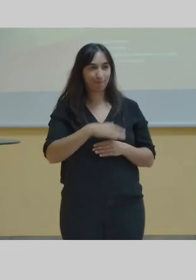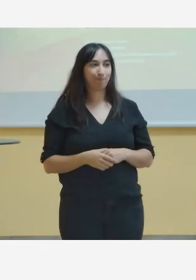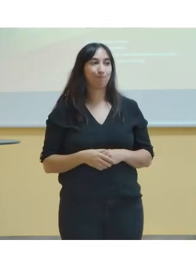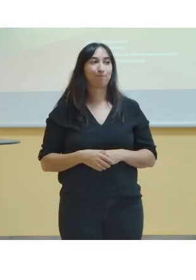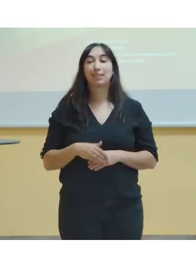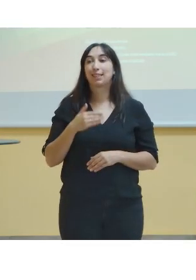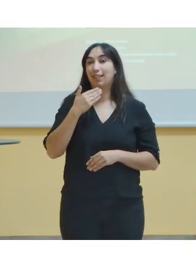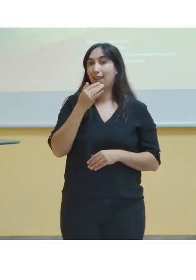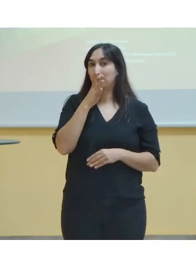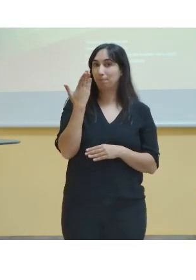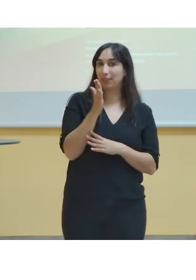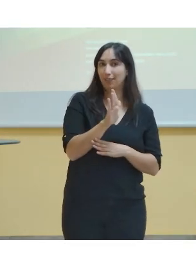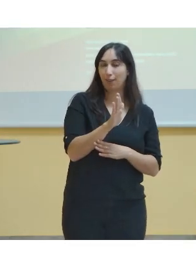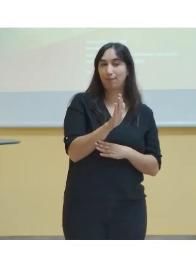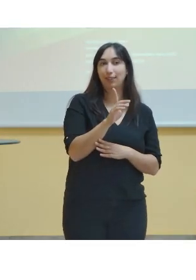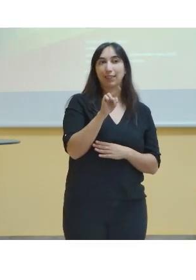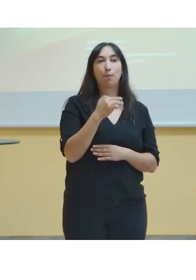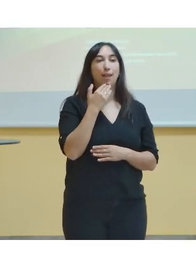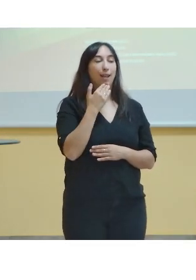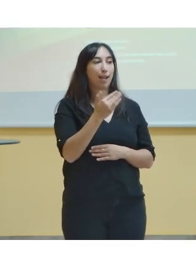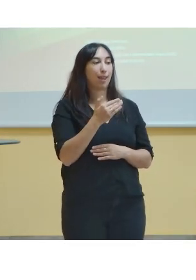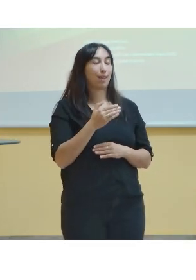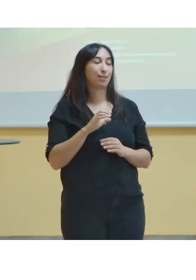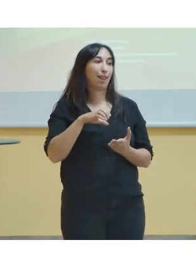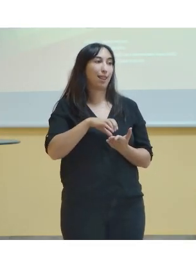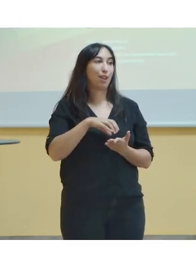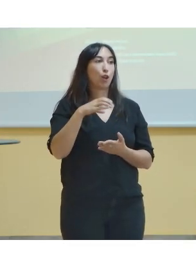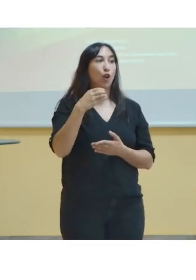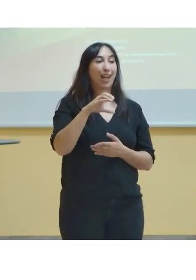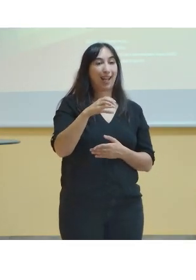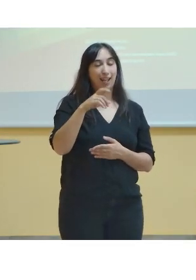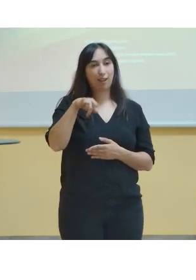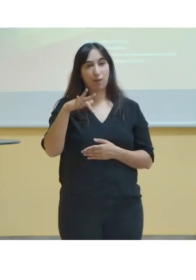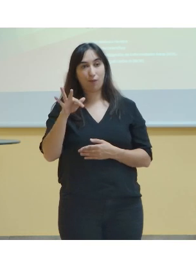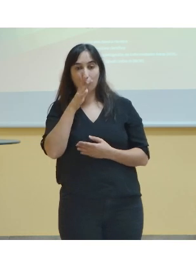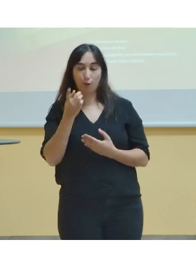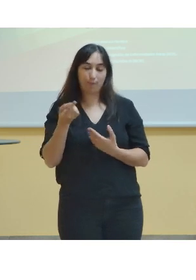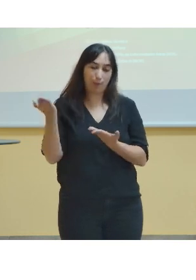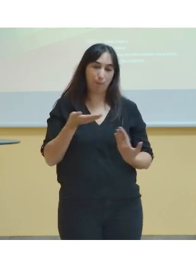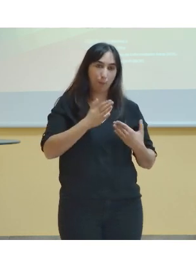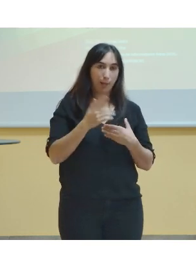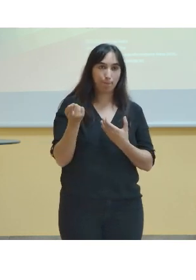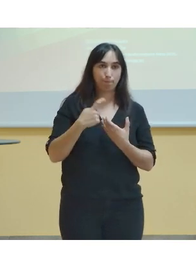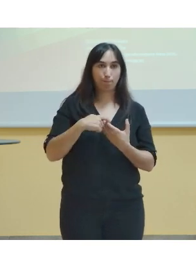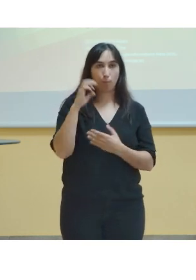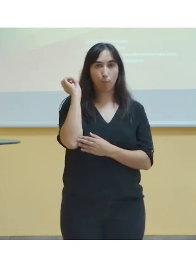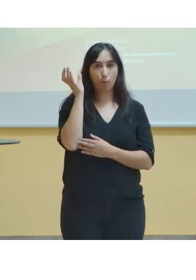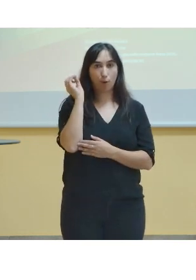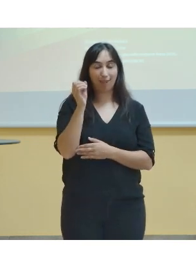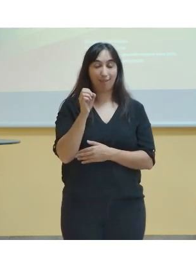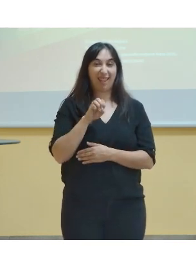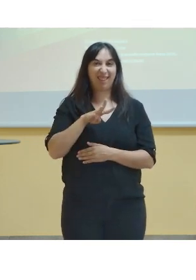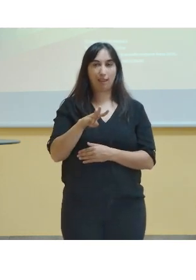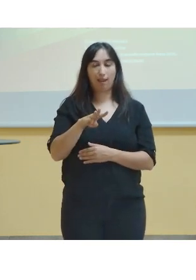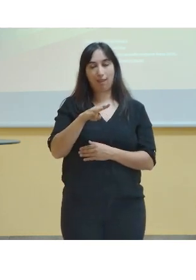Muchas gracias, Begoña, por la presentación y muchas gracias al CREER y a FEDER por esta invitación a participar como ponente en esta